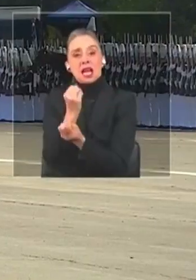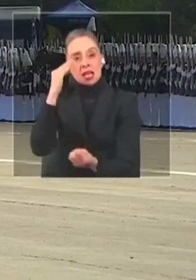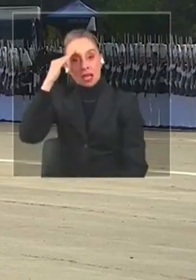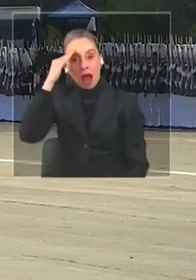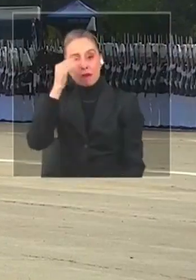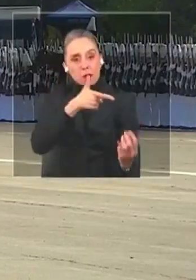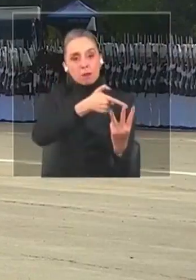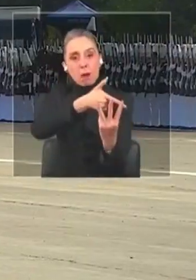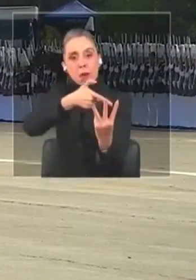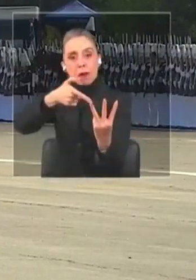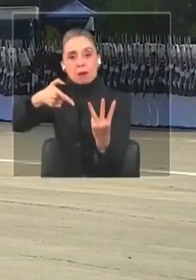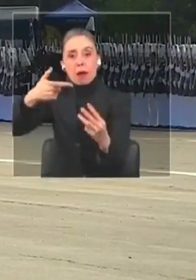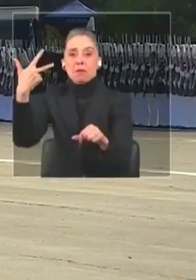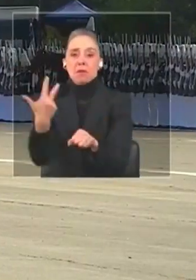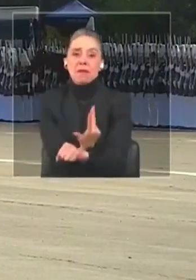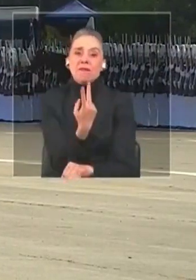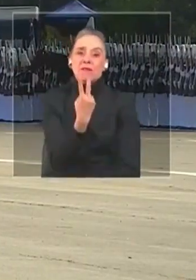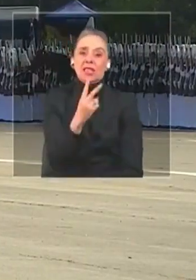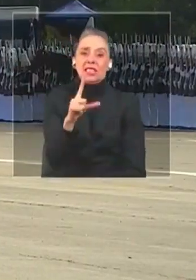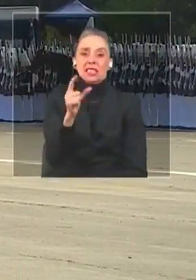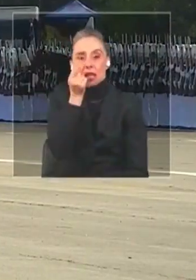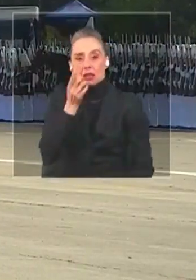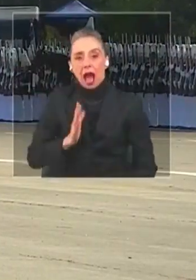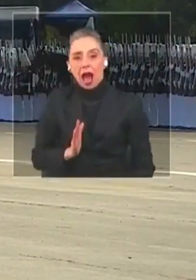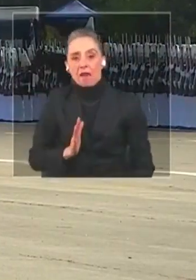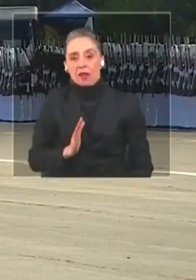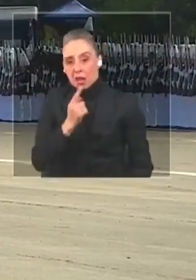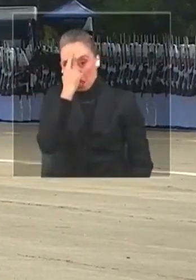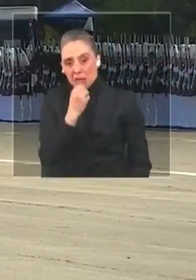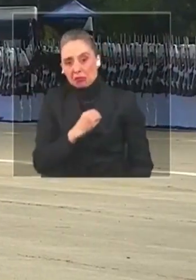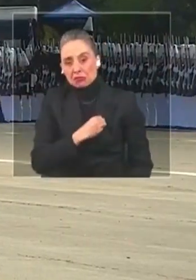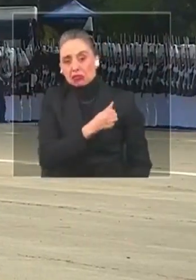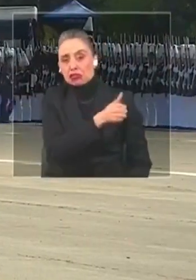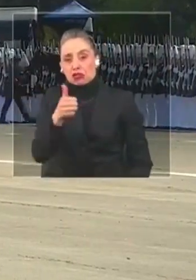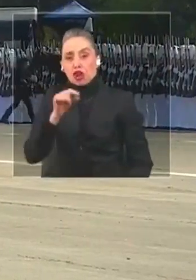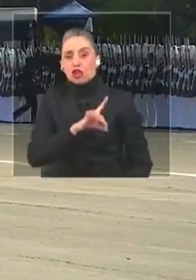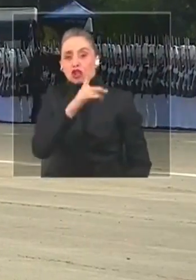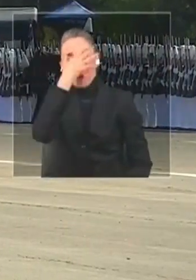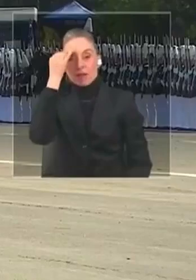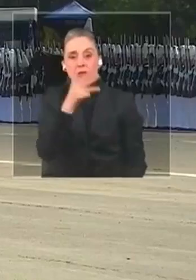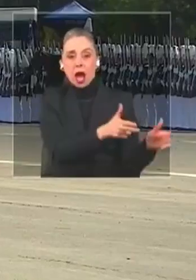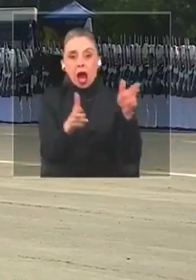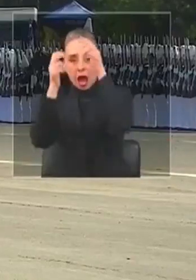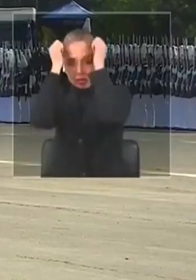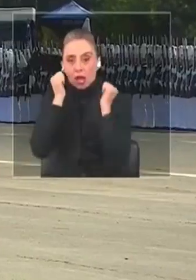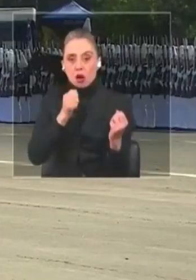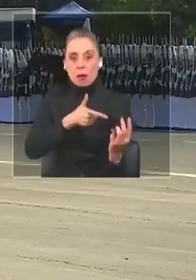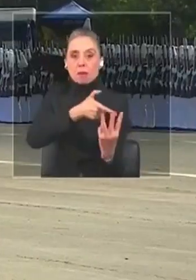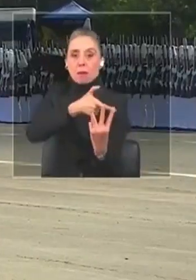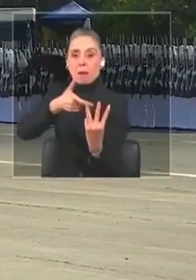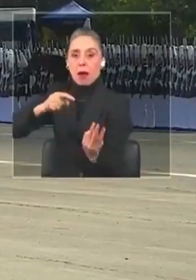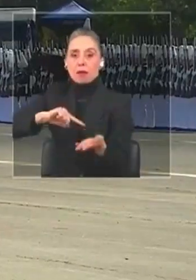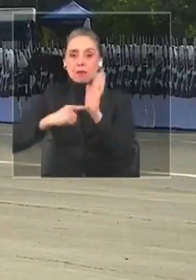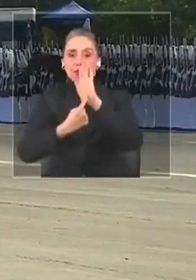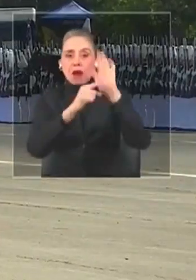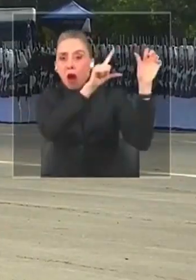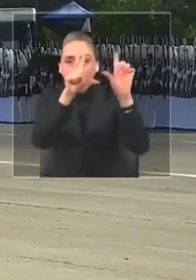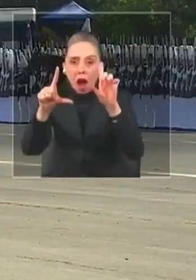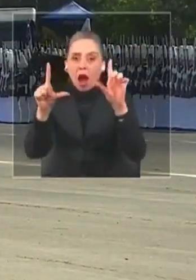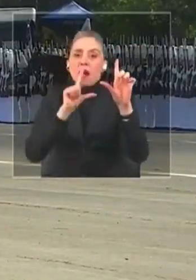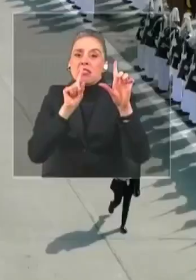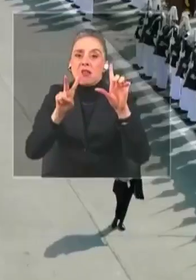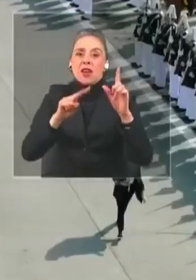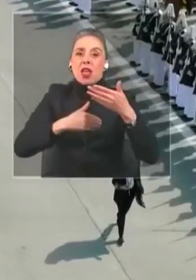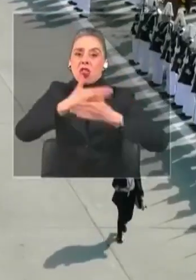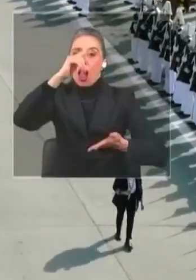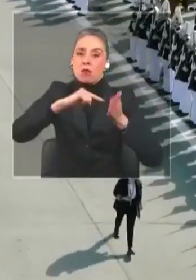asesinados en ese magro 27 de abril, inolvidable para todos los chilenos, donde el terrorismo se tomó las portadas de los canales de televisión y de los